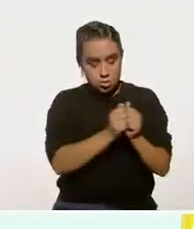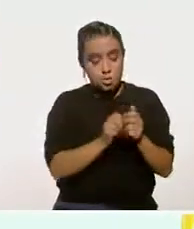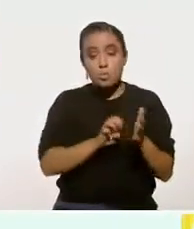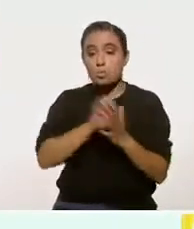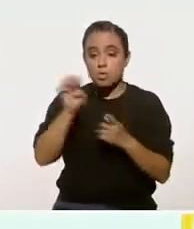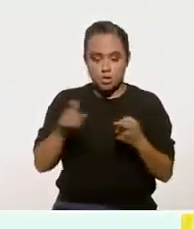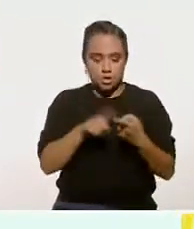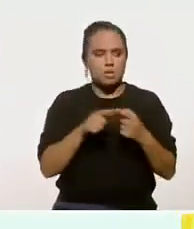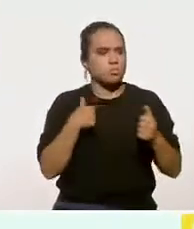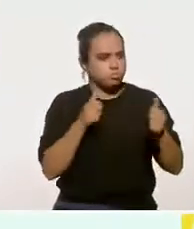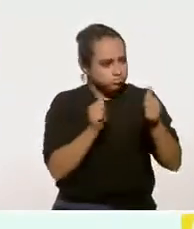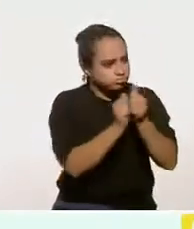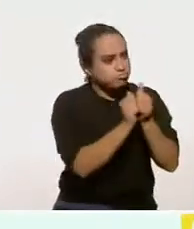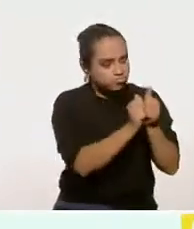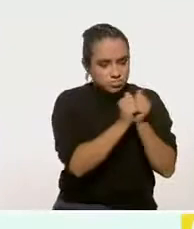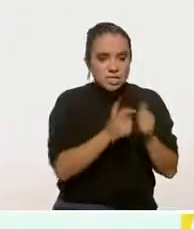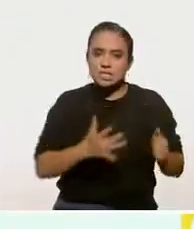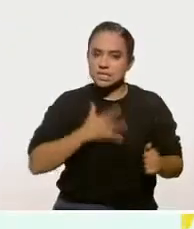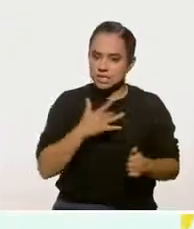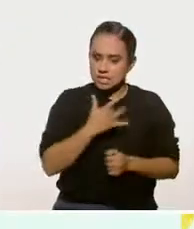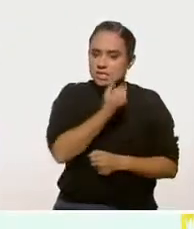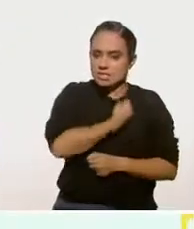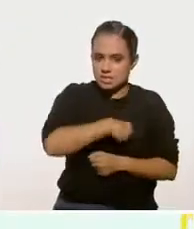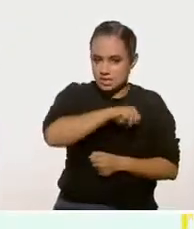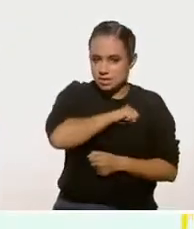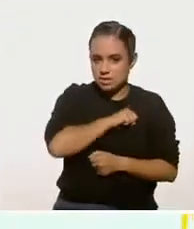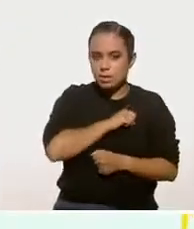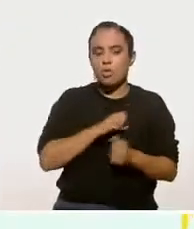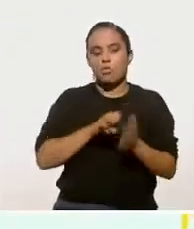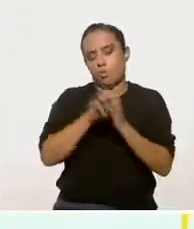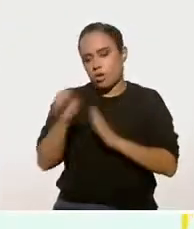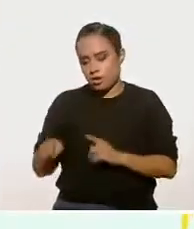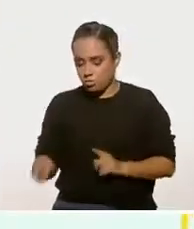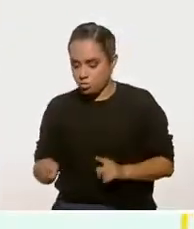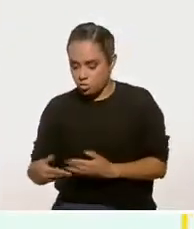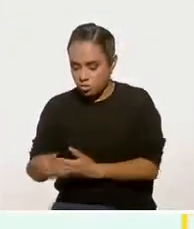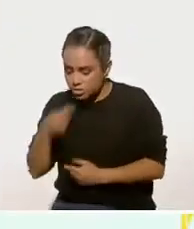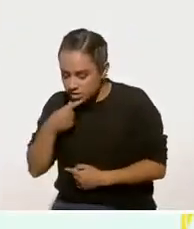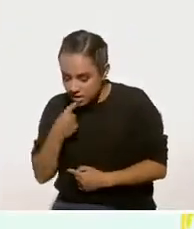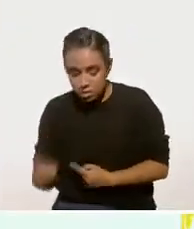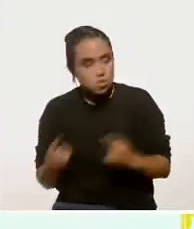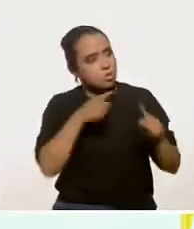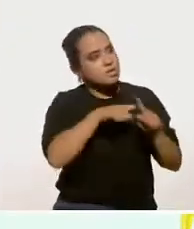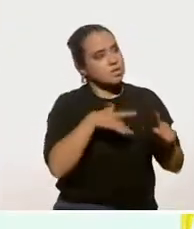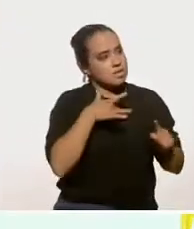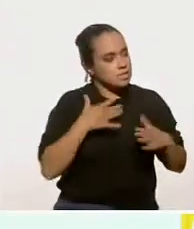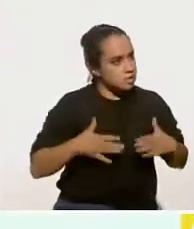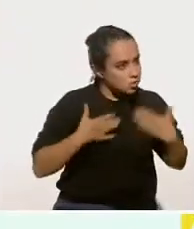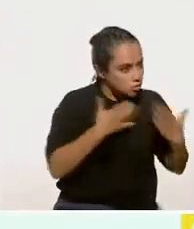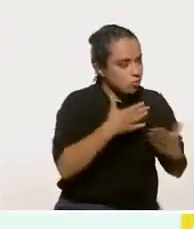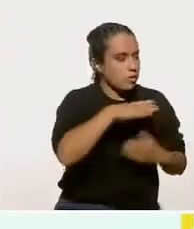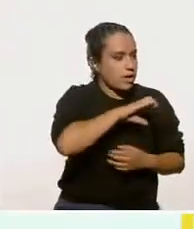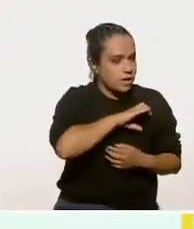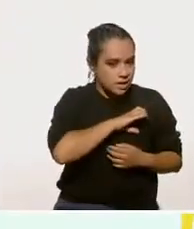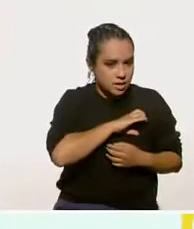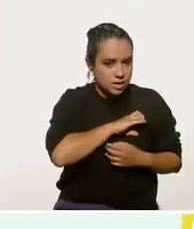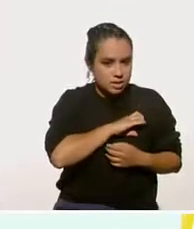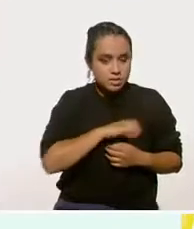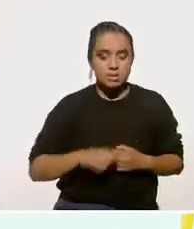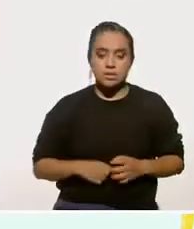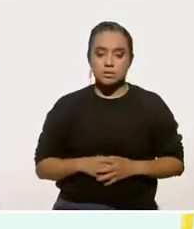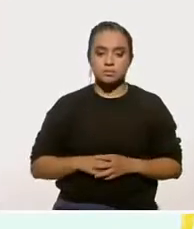apego saludable, que es el apego donde hay más confianza y cariño y hay posibilidades de mucho cuidado con el